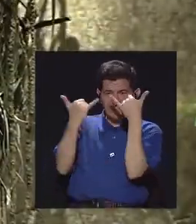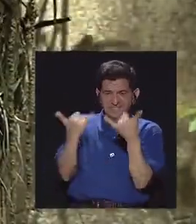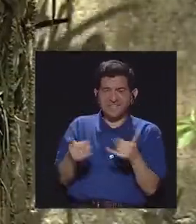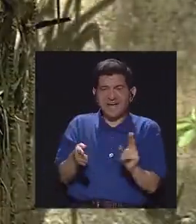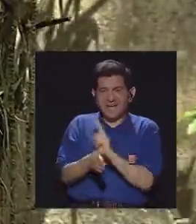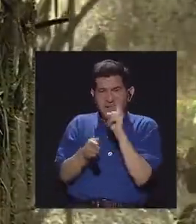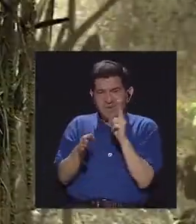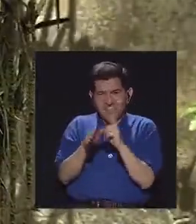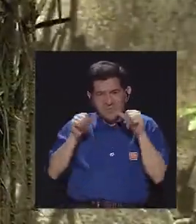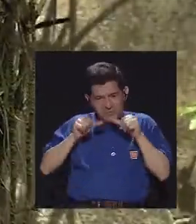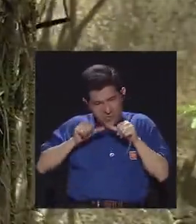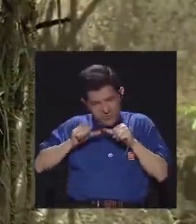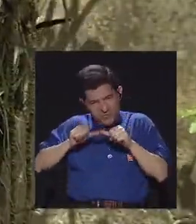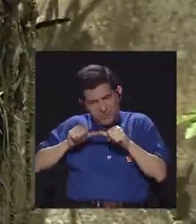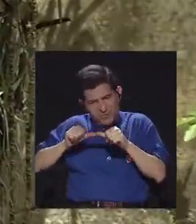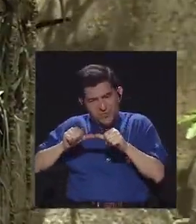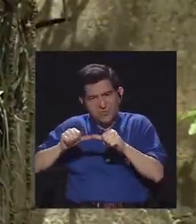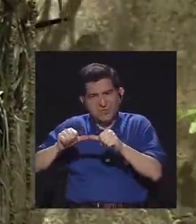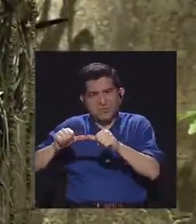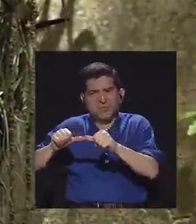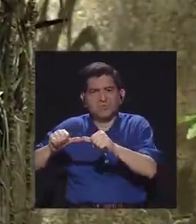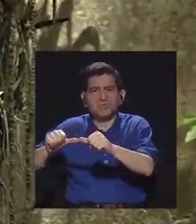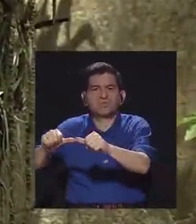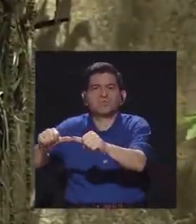ya un consumo